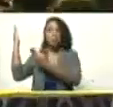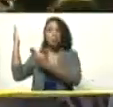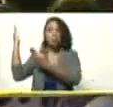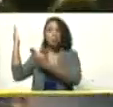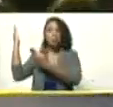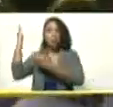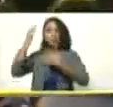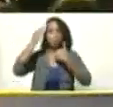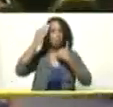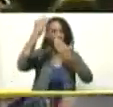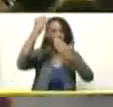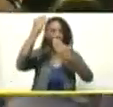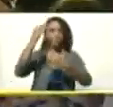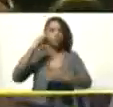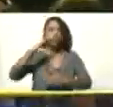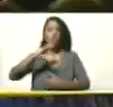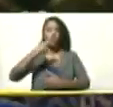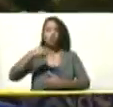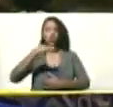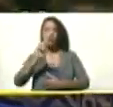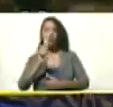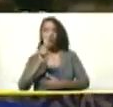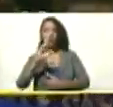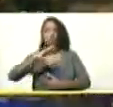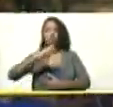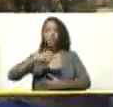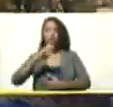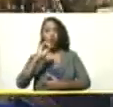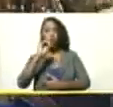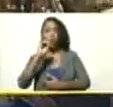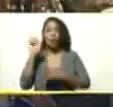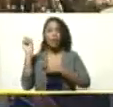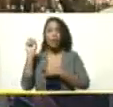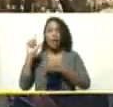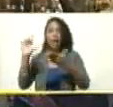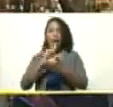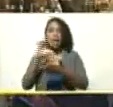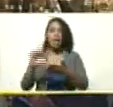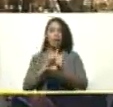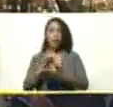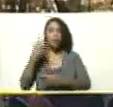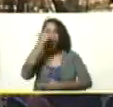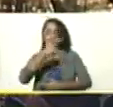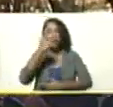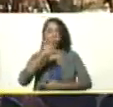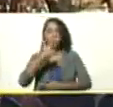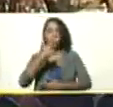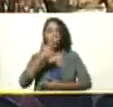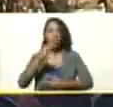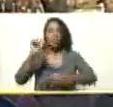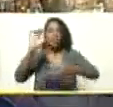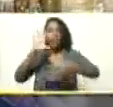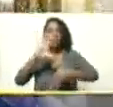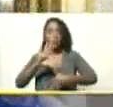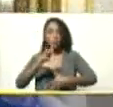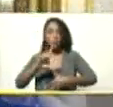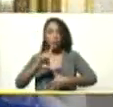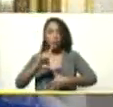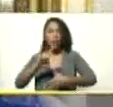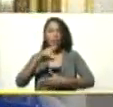saludo. Aquí hay un libro llamado Afrodescendientes de América Latina y el Caribe.